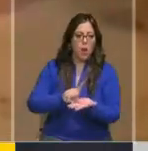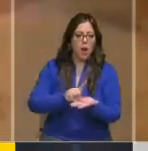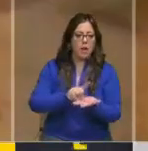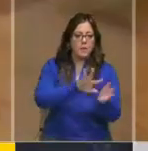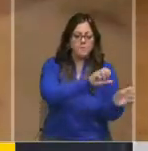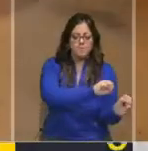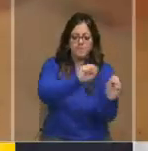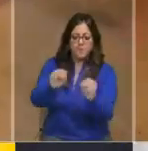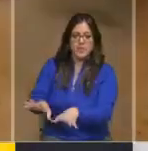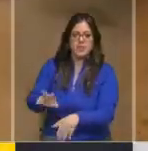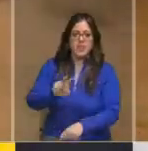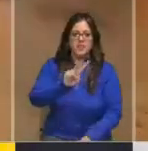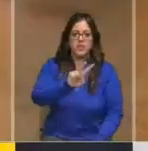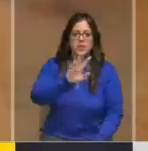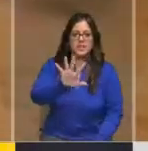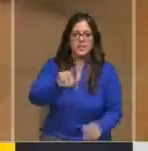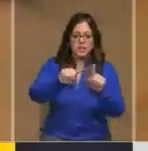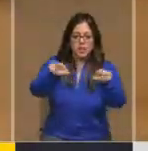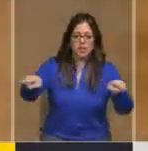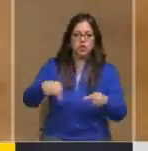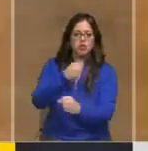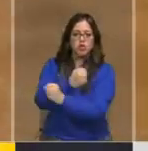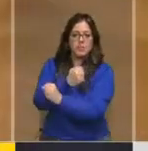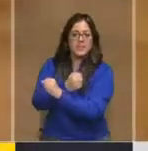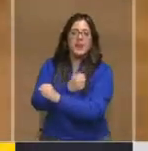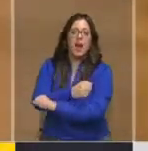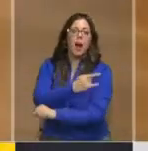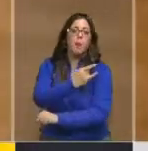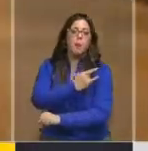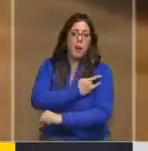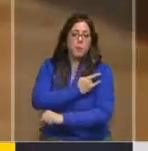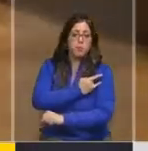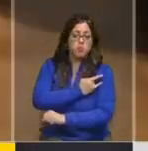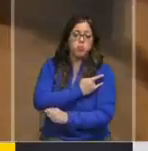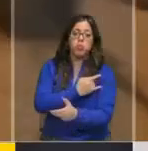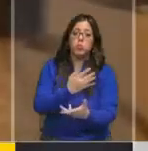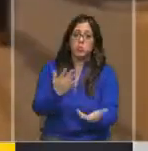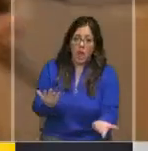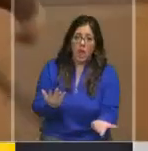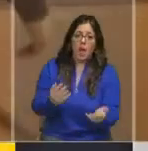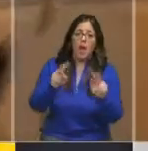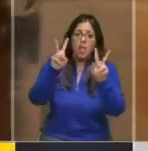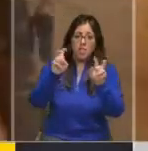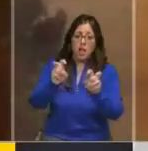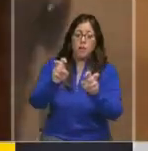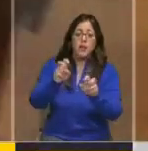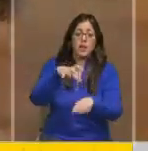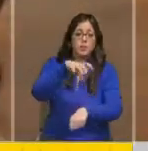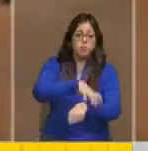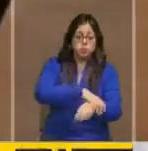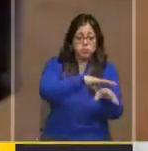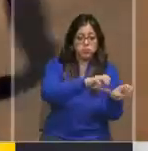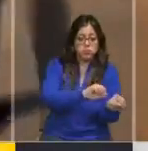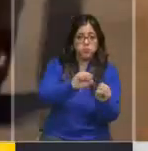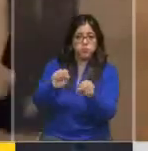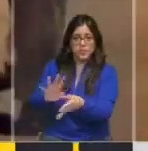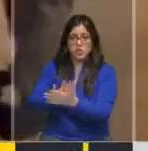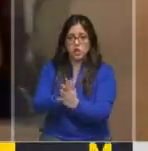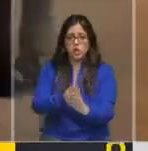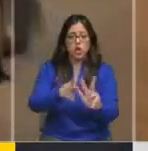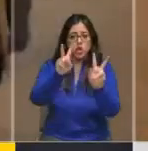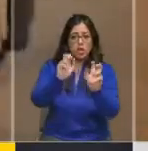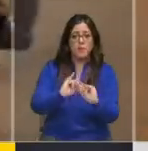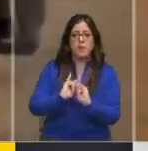la 25ª comisaría de Maipú para proceder entonces al debido proceso, que es la detención, y después entregar los antecedentes